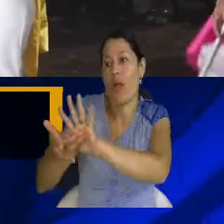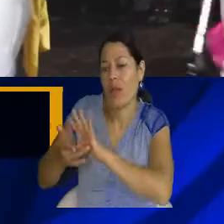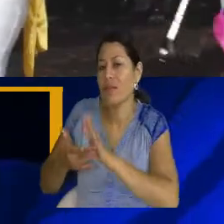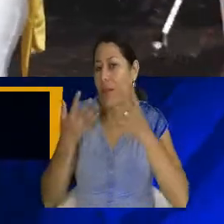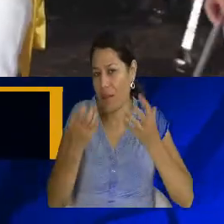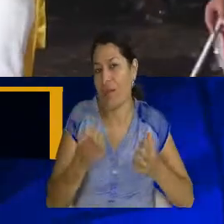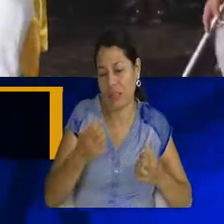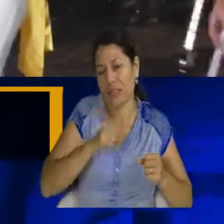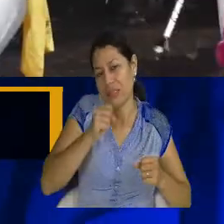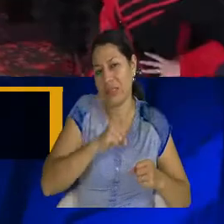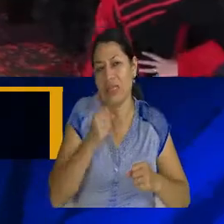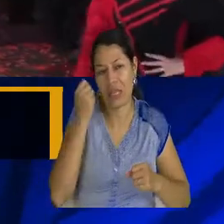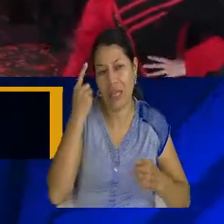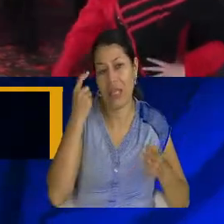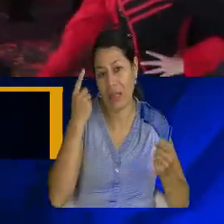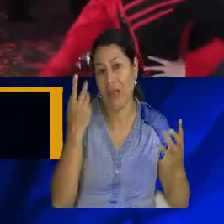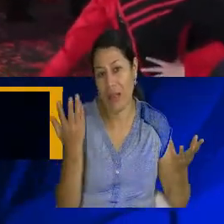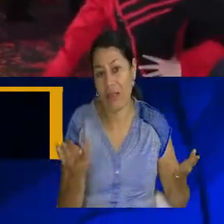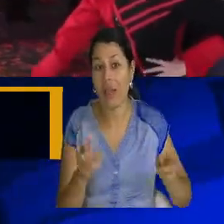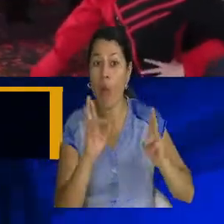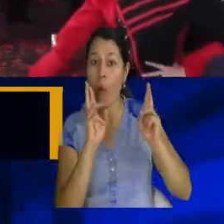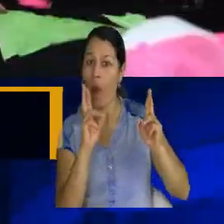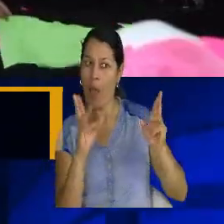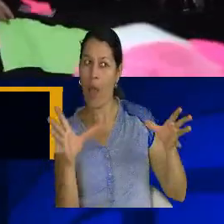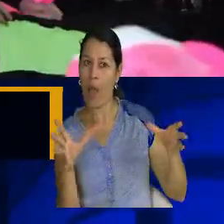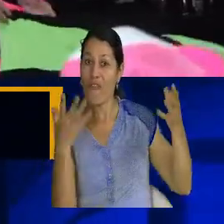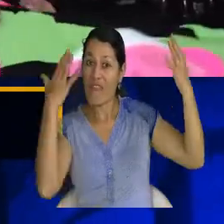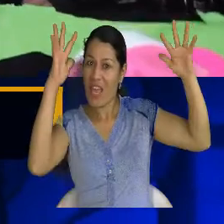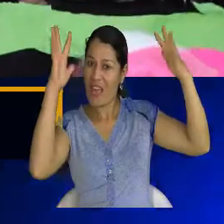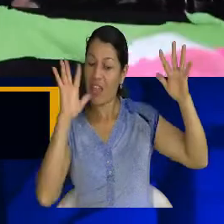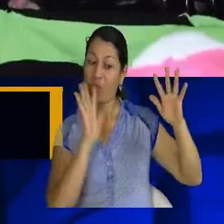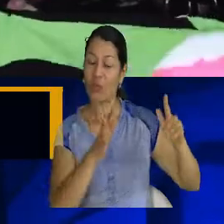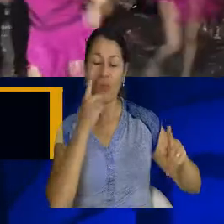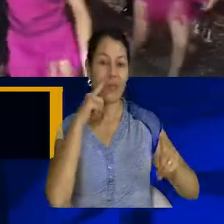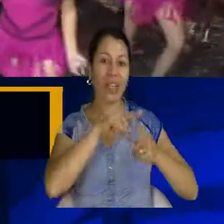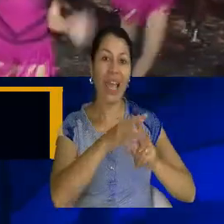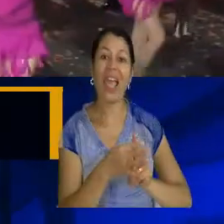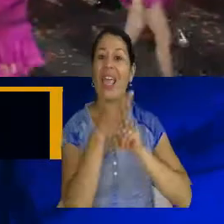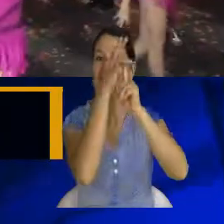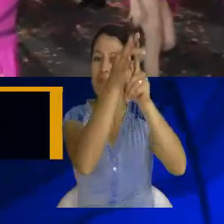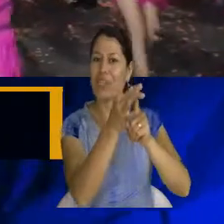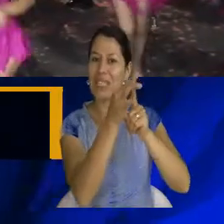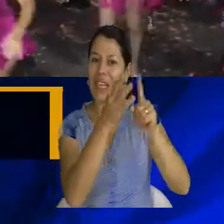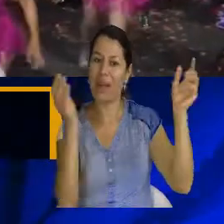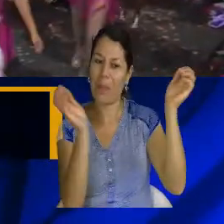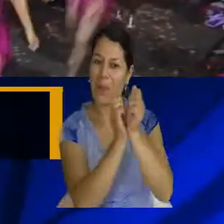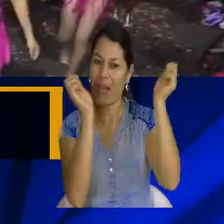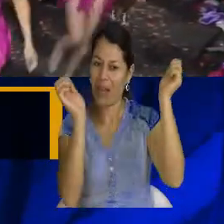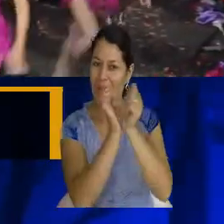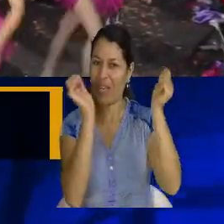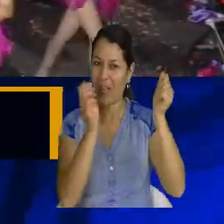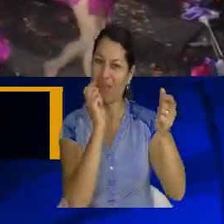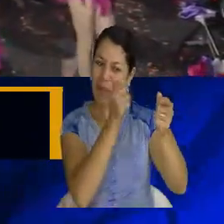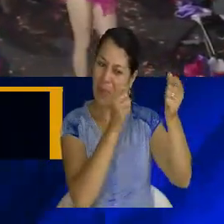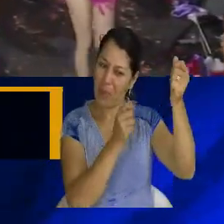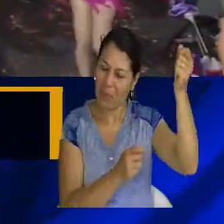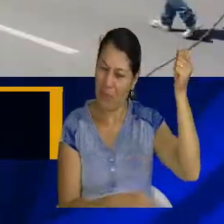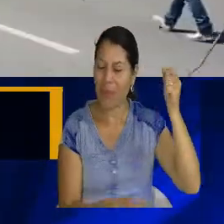Ojalá pudiéramos tener un festival de bandas y mirar a ver cómo los ponemos a todos. Valdría la pena, la verdad. Pero aquí hubo festival de